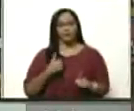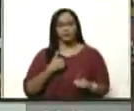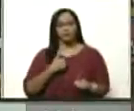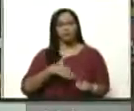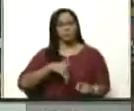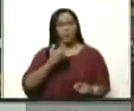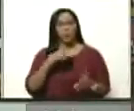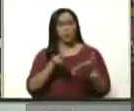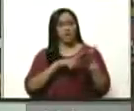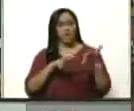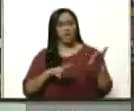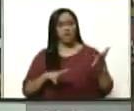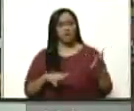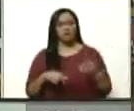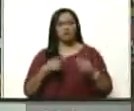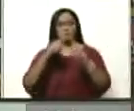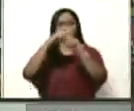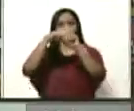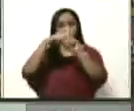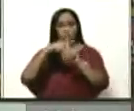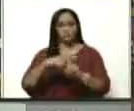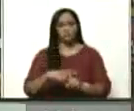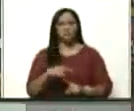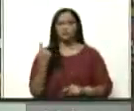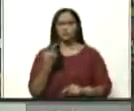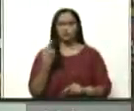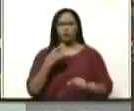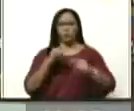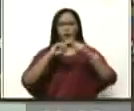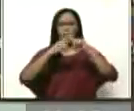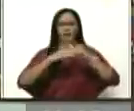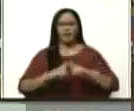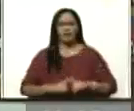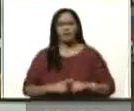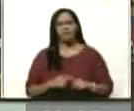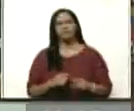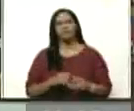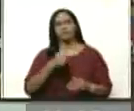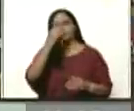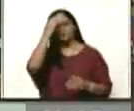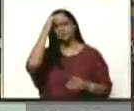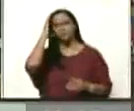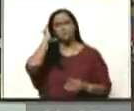leer, sumado, solo para el análisis, ¿no? Ignacio Ramonet.